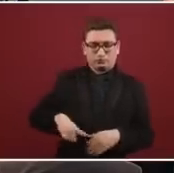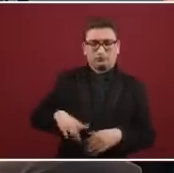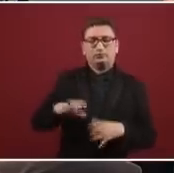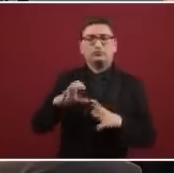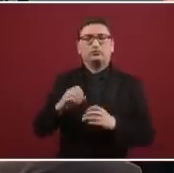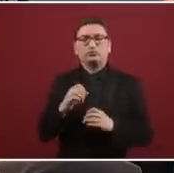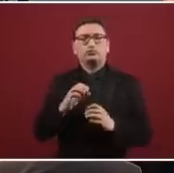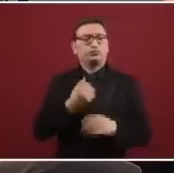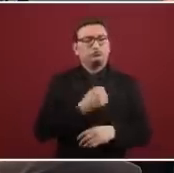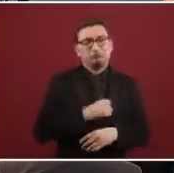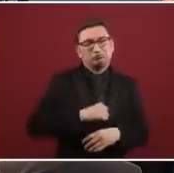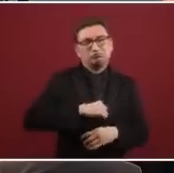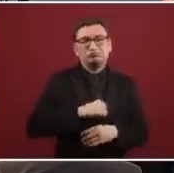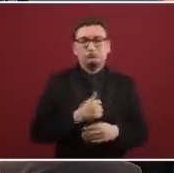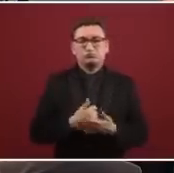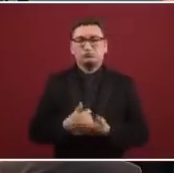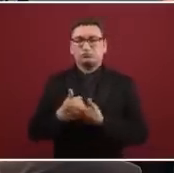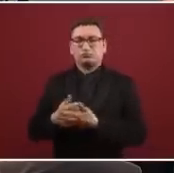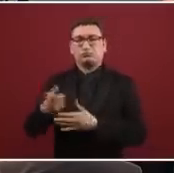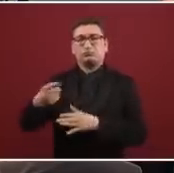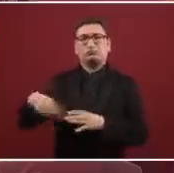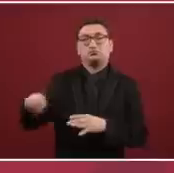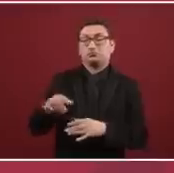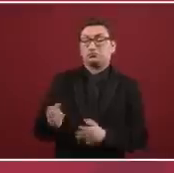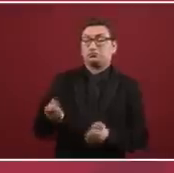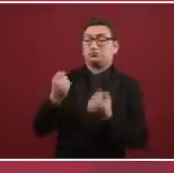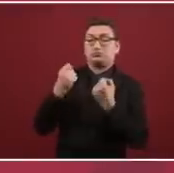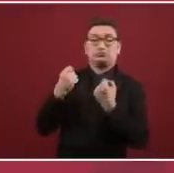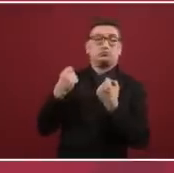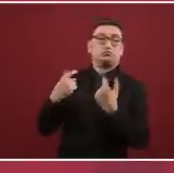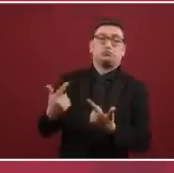influencia, hasta se les admiraba?